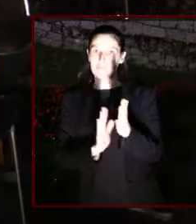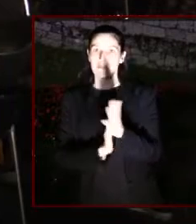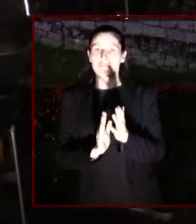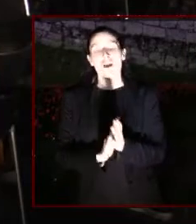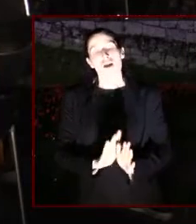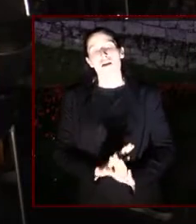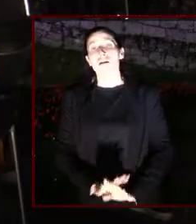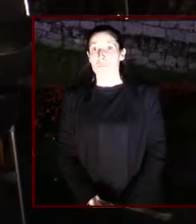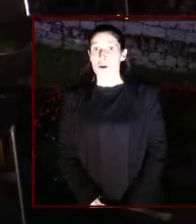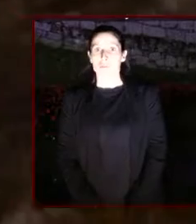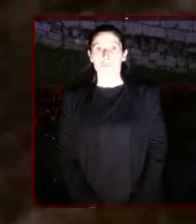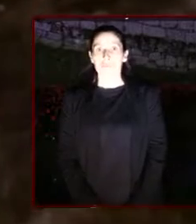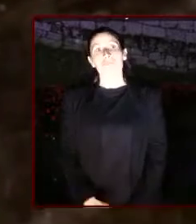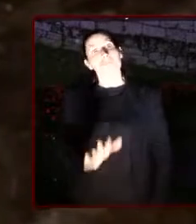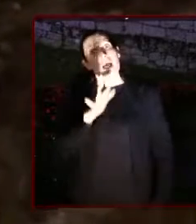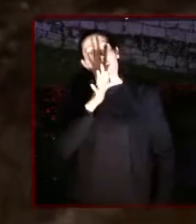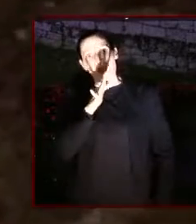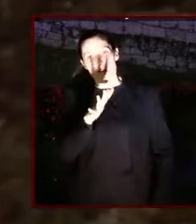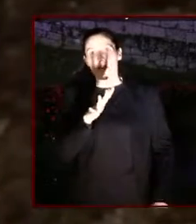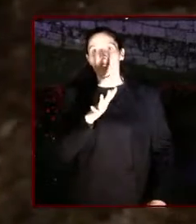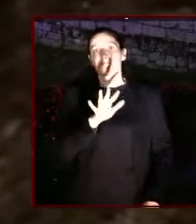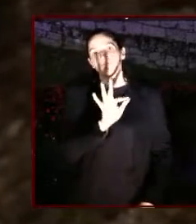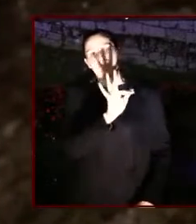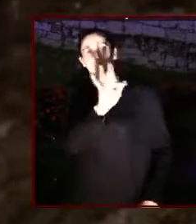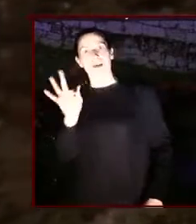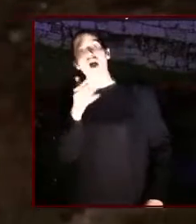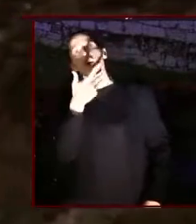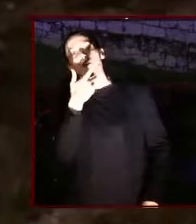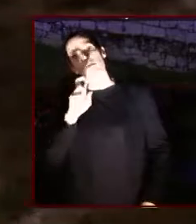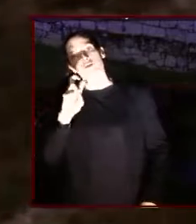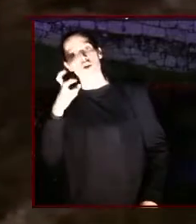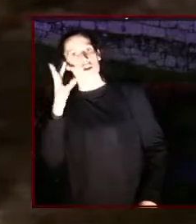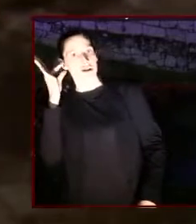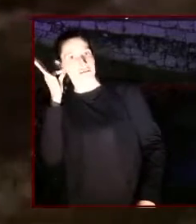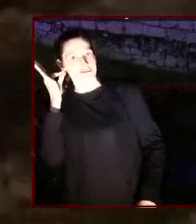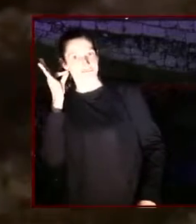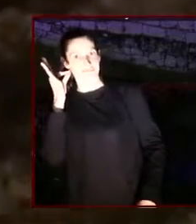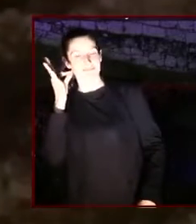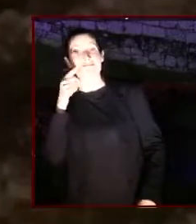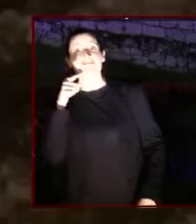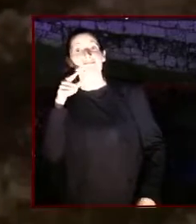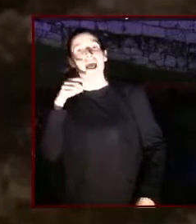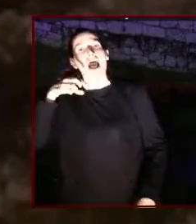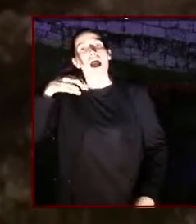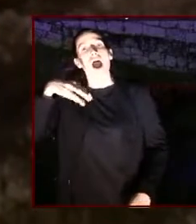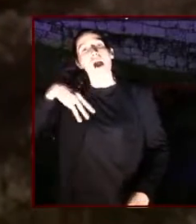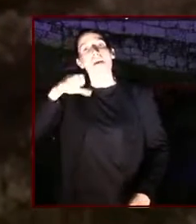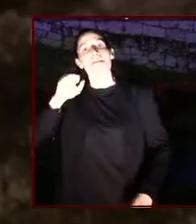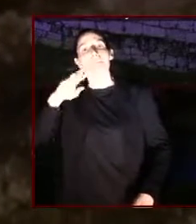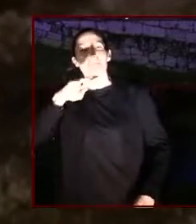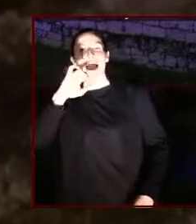Bueno, agora imos coñecer a outra das nosas rapazas. Ela é María.